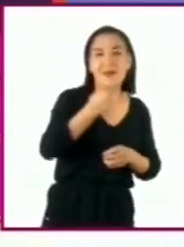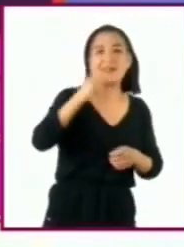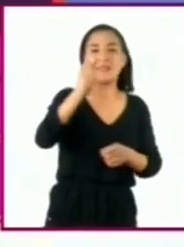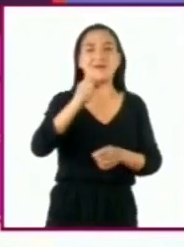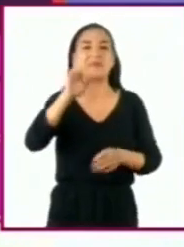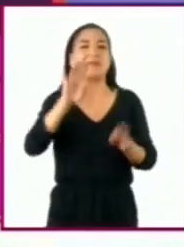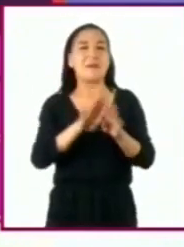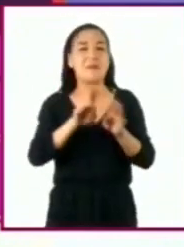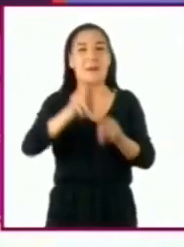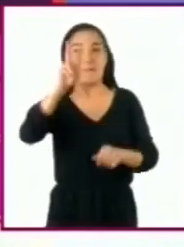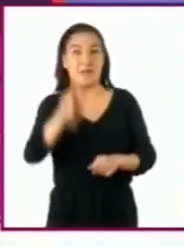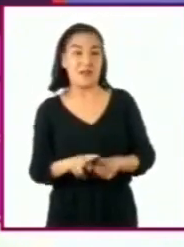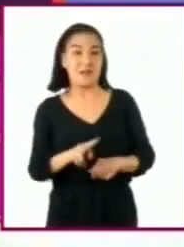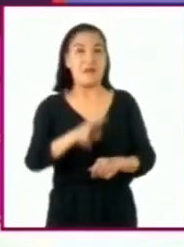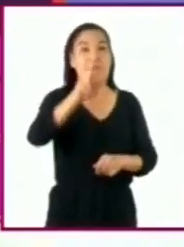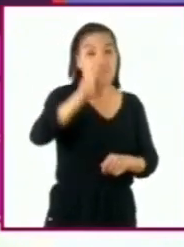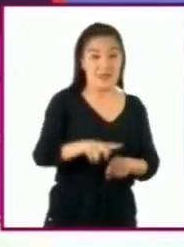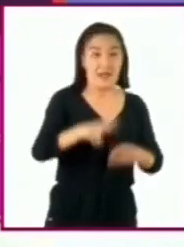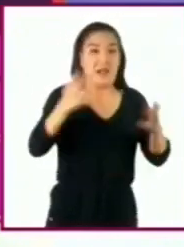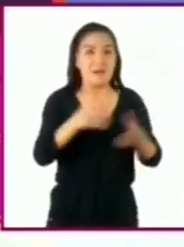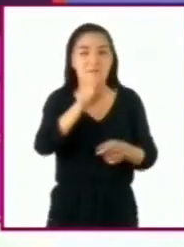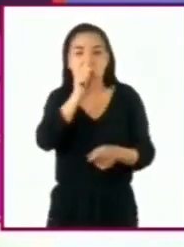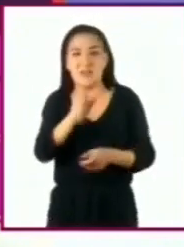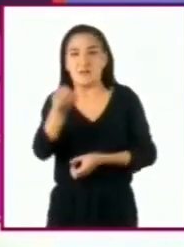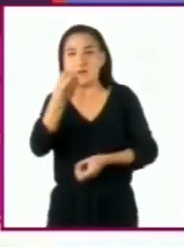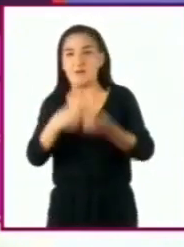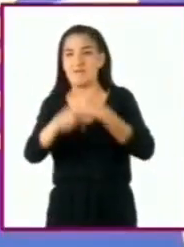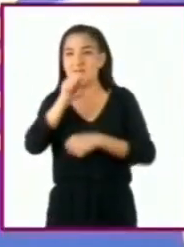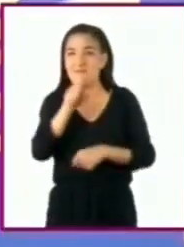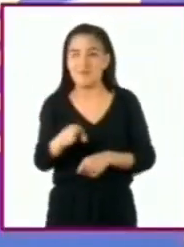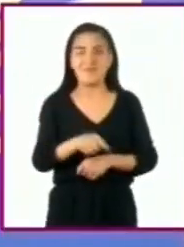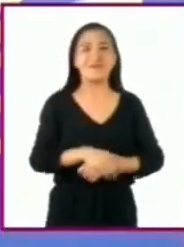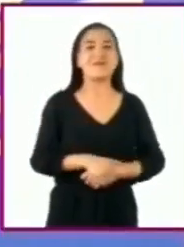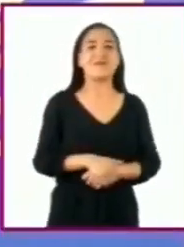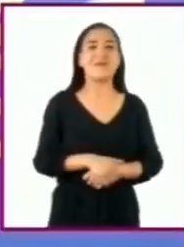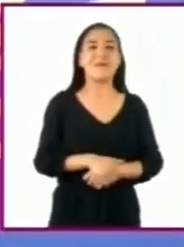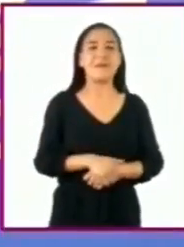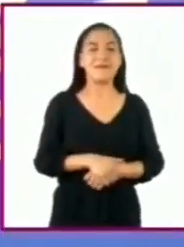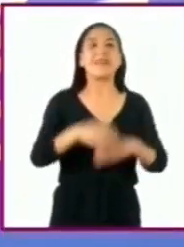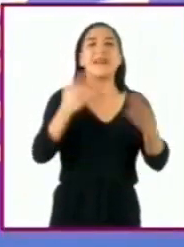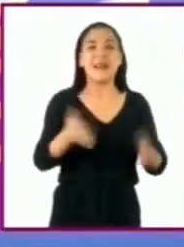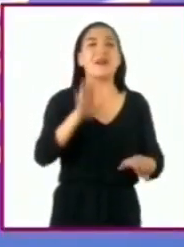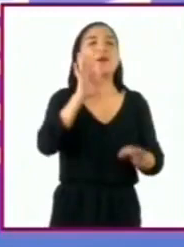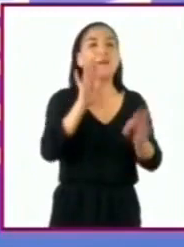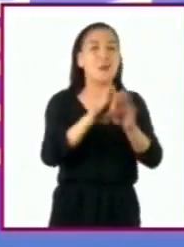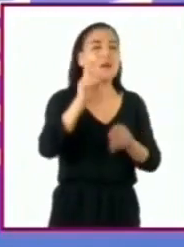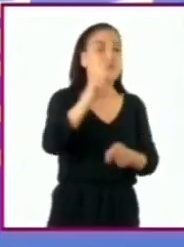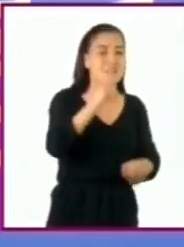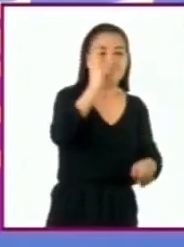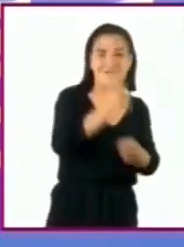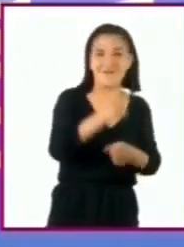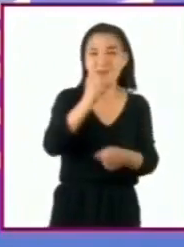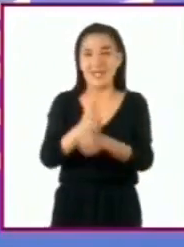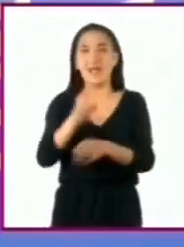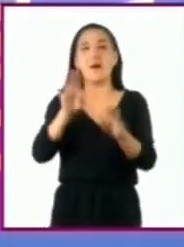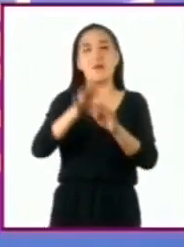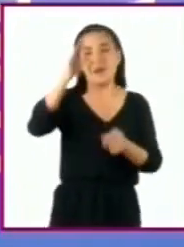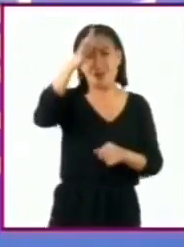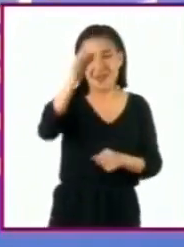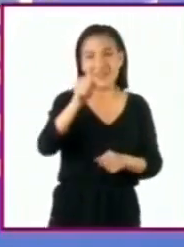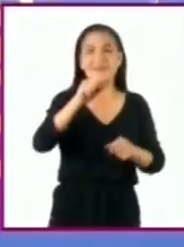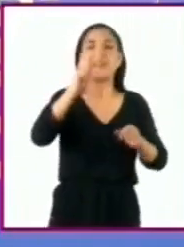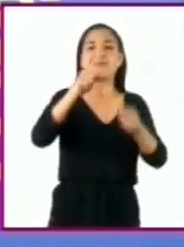verdad. La verdad obra en la obra. Hemos encontrado distintos acercamientos al concepto de